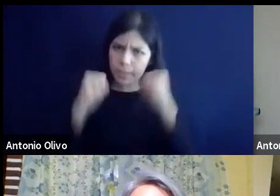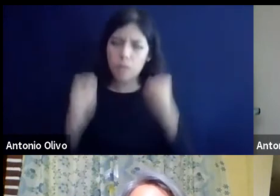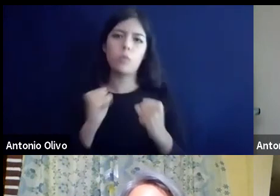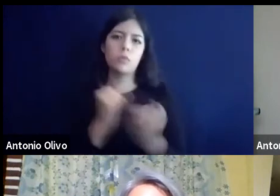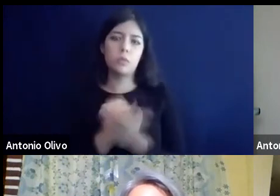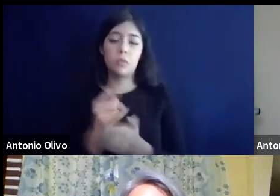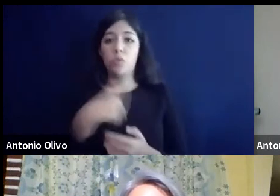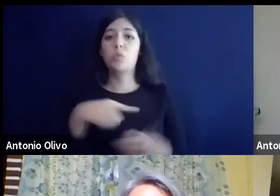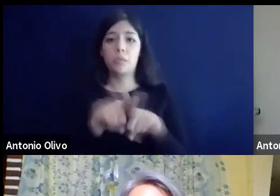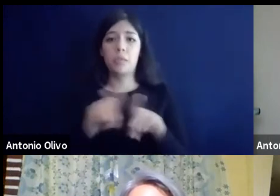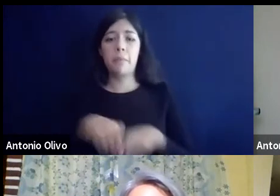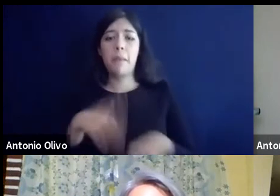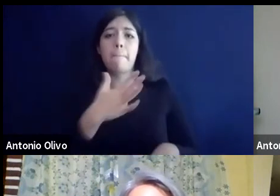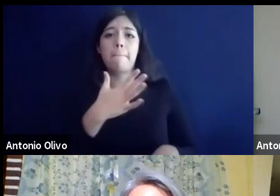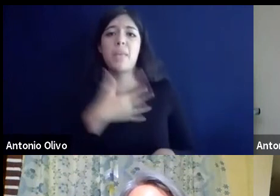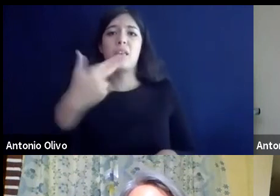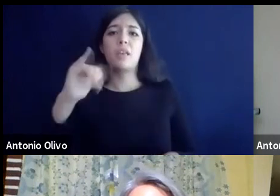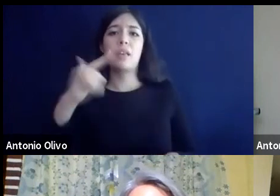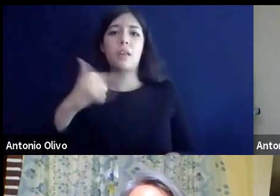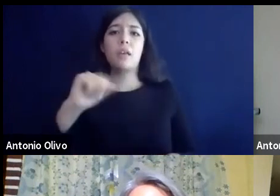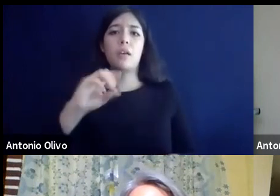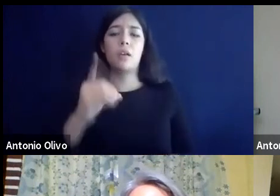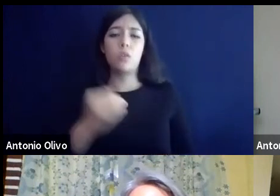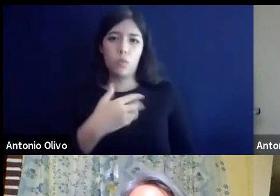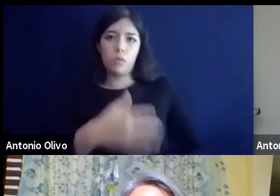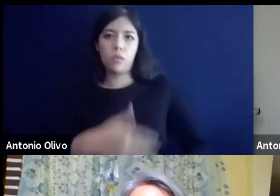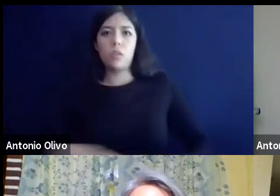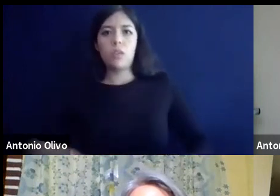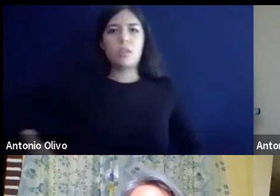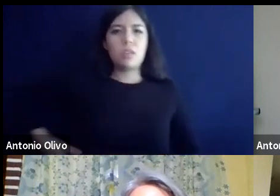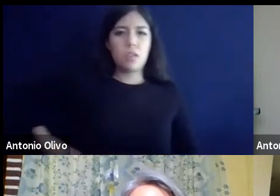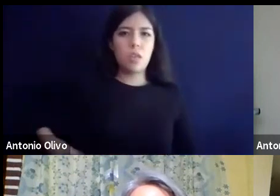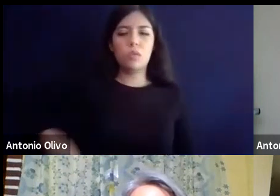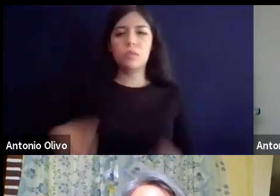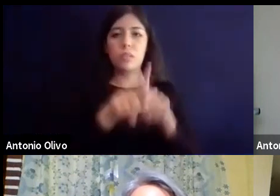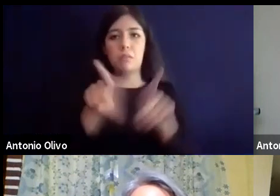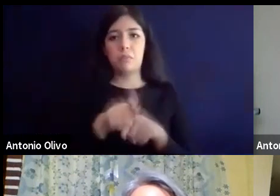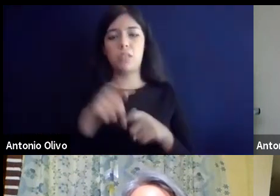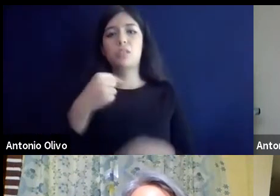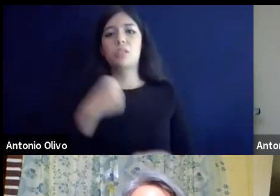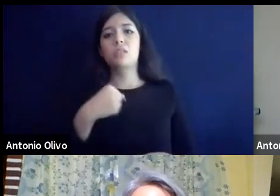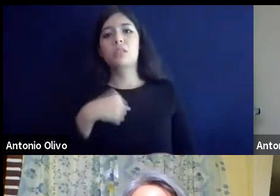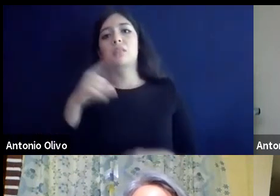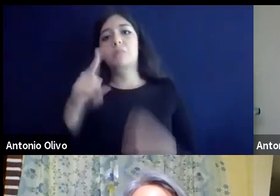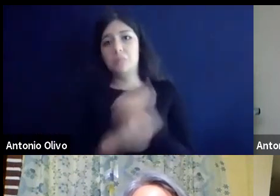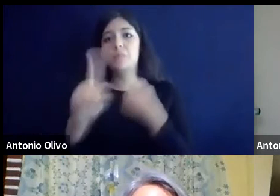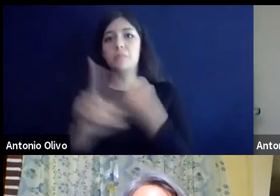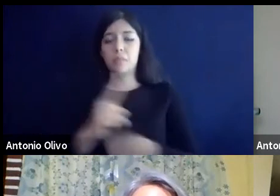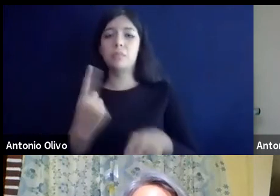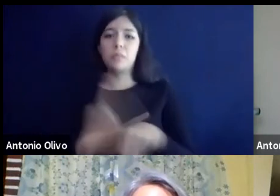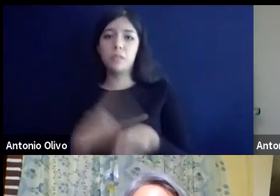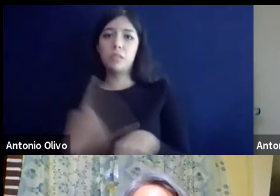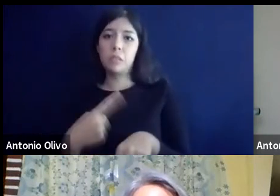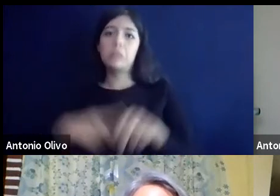hígado graso, yo soy alta capacidad y de repente ver mis capacidades intelectuales disminuidas, perder la memoria y no hacer lo que hacía antes, fue